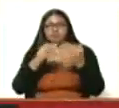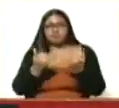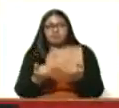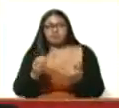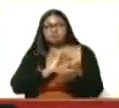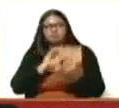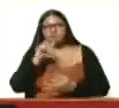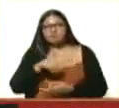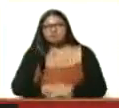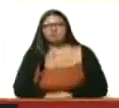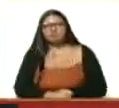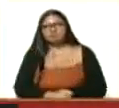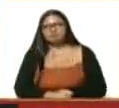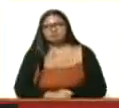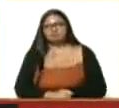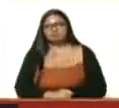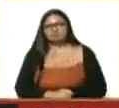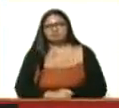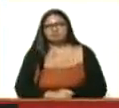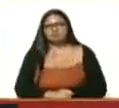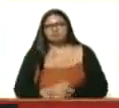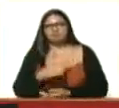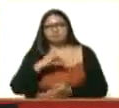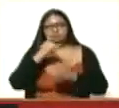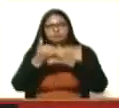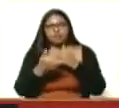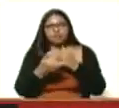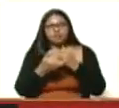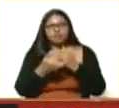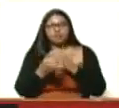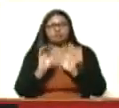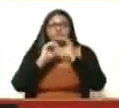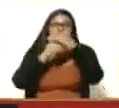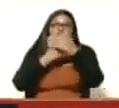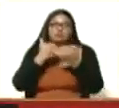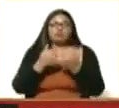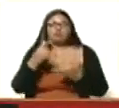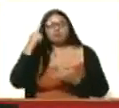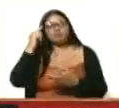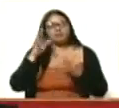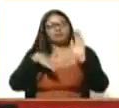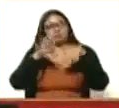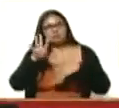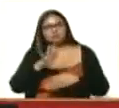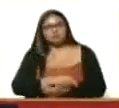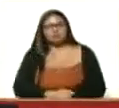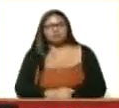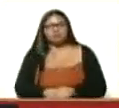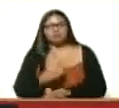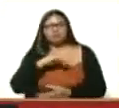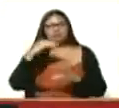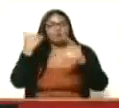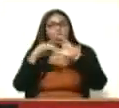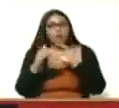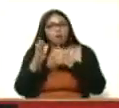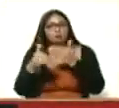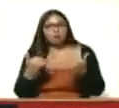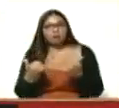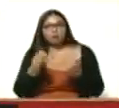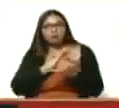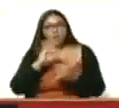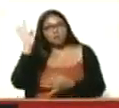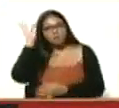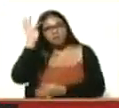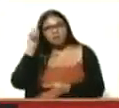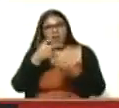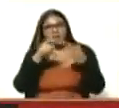para, Irán. Y planearon su secuestro. El día 14, Elliot Abrams le manda un correo al, fiscal